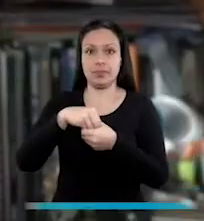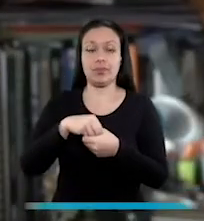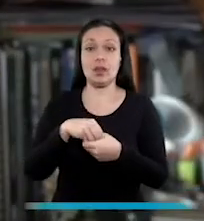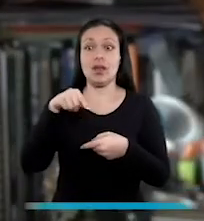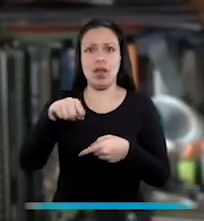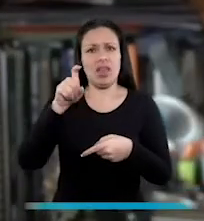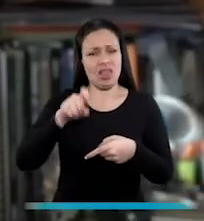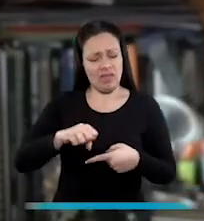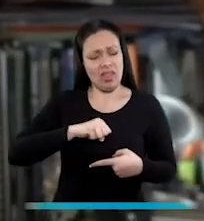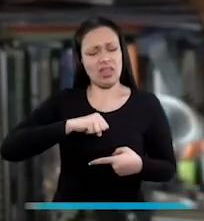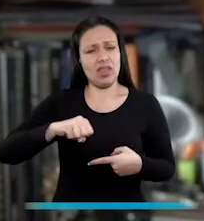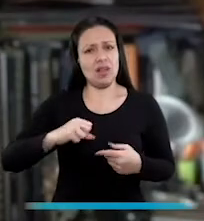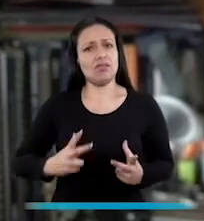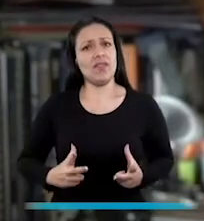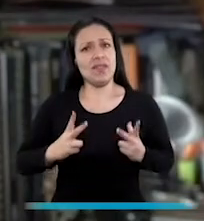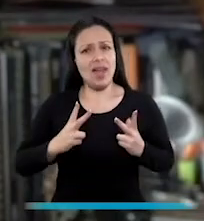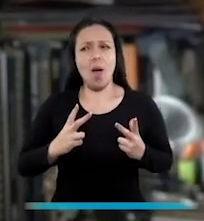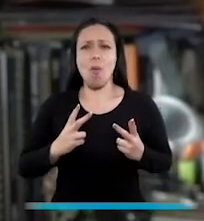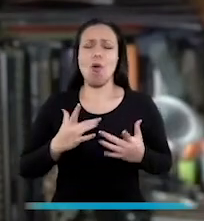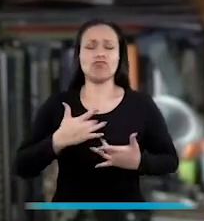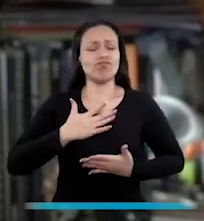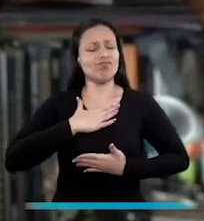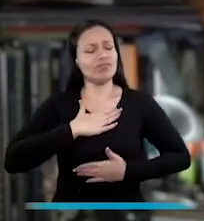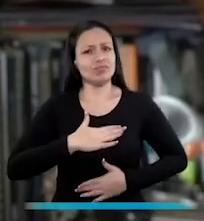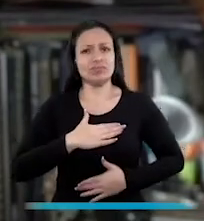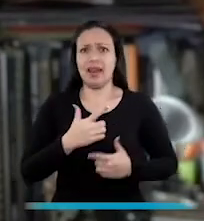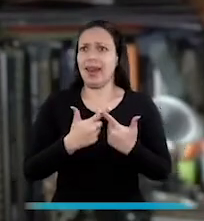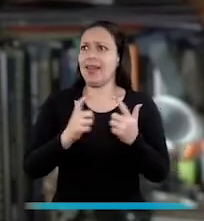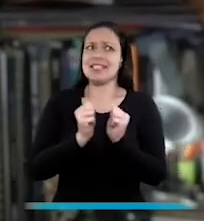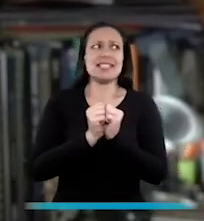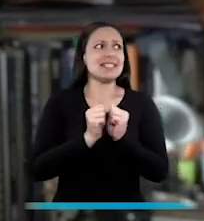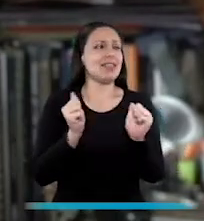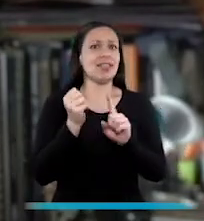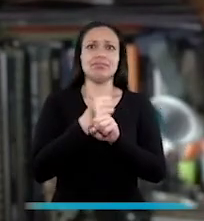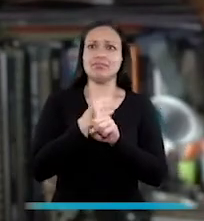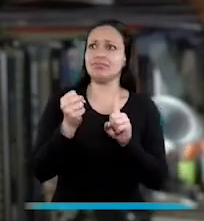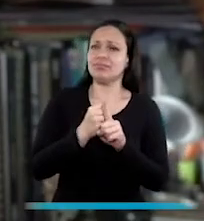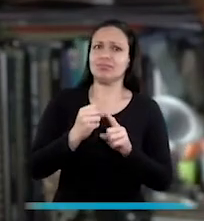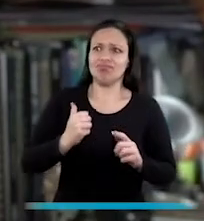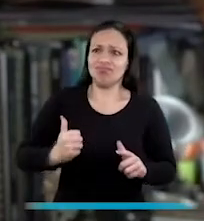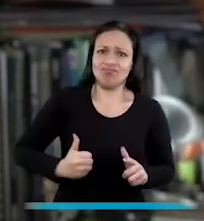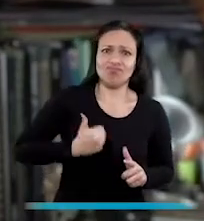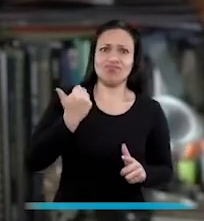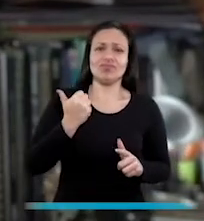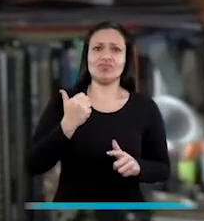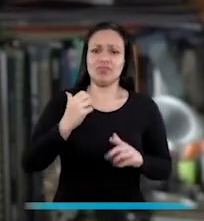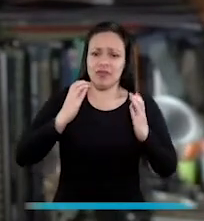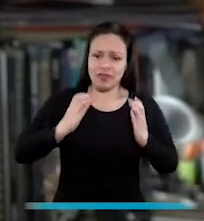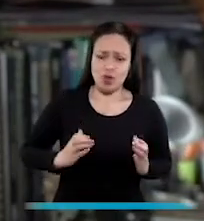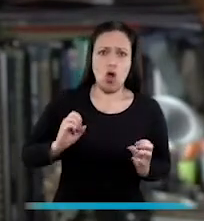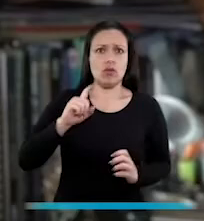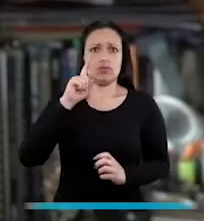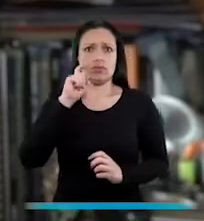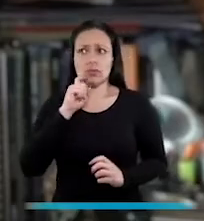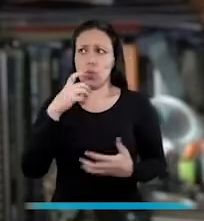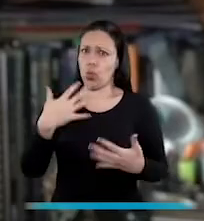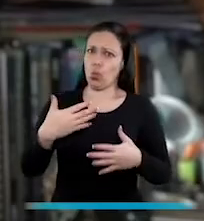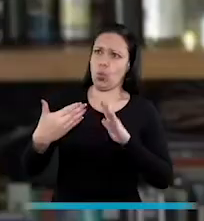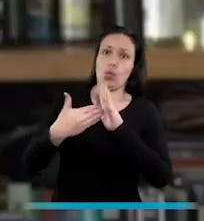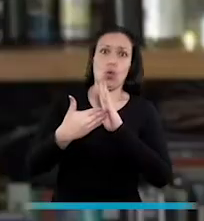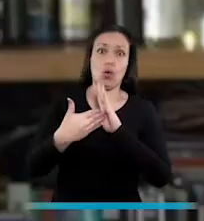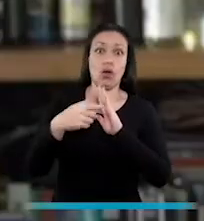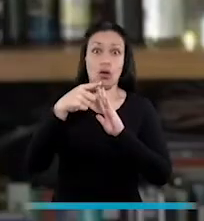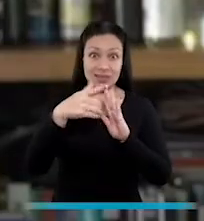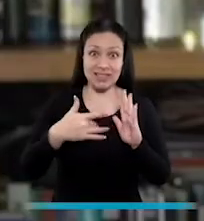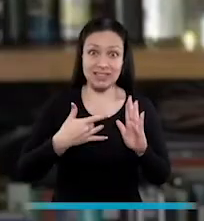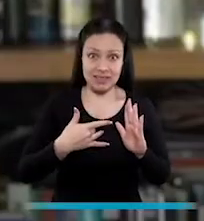y el derecho a una vida digna y libre de violencias y de comportamientos abusivos físicos o sexuales está siendo vulnerado